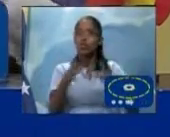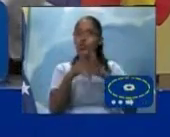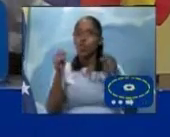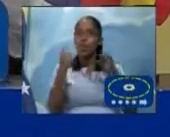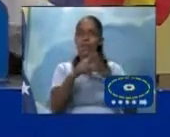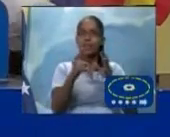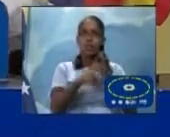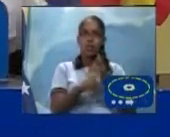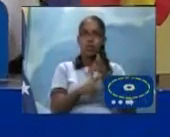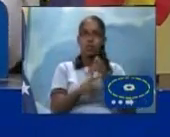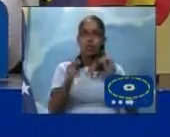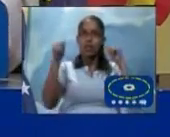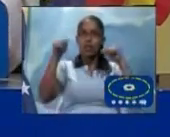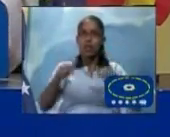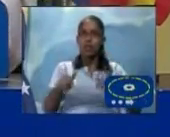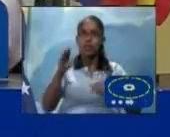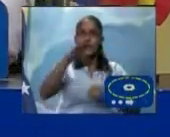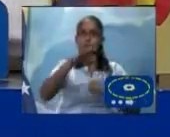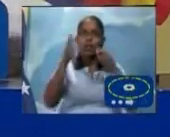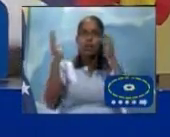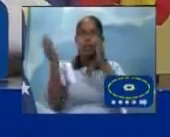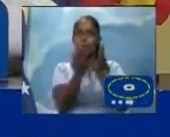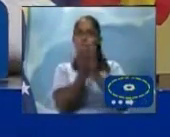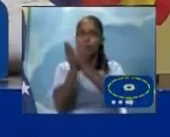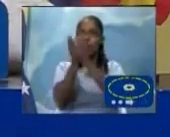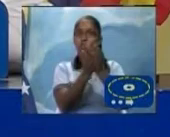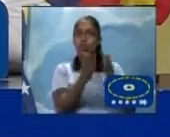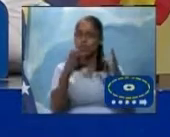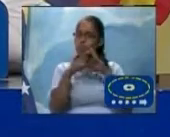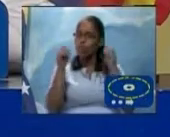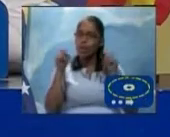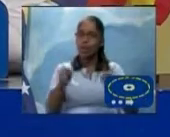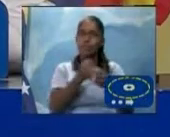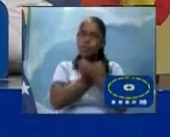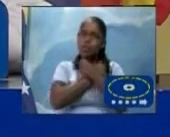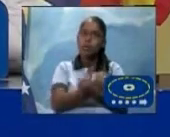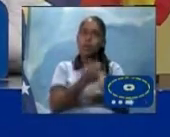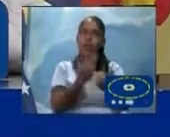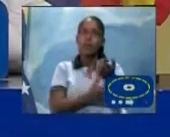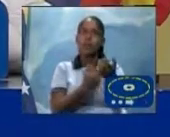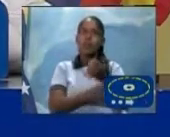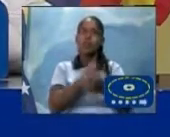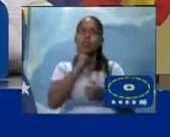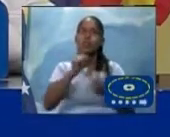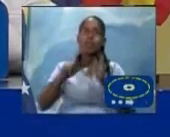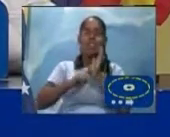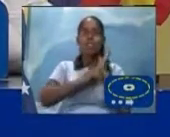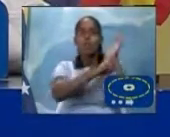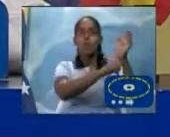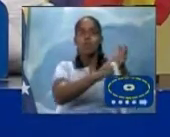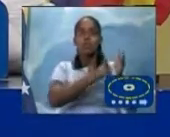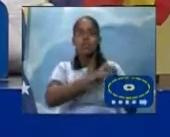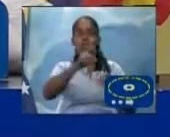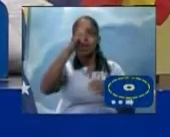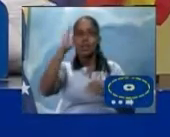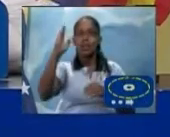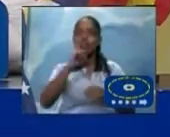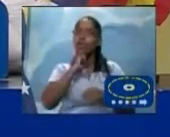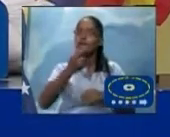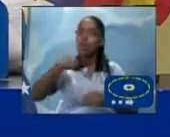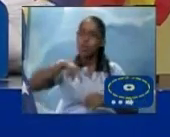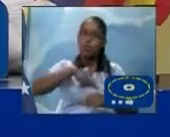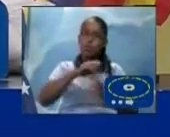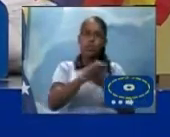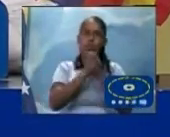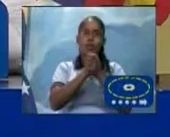cosas, esto que hoy estamos estudiando. Todo esto, amados hermanos, es una demostración de que Dios es nuestro